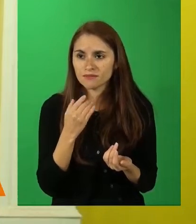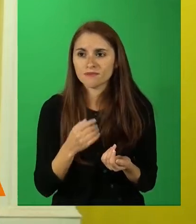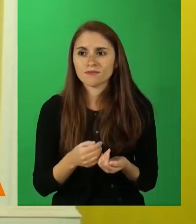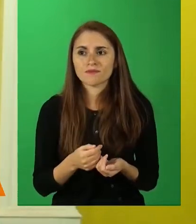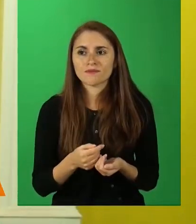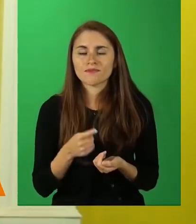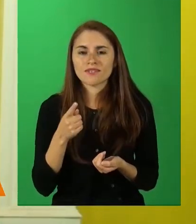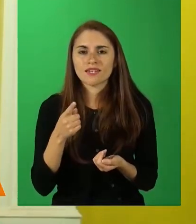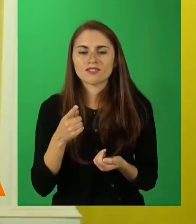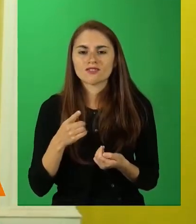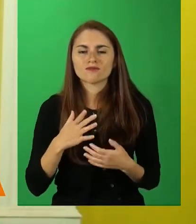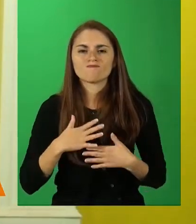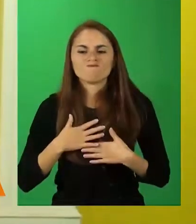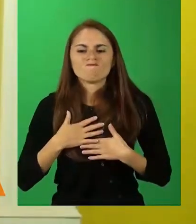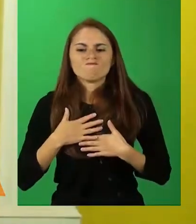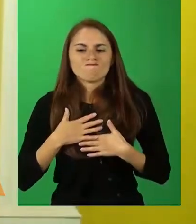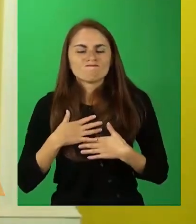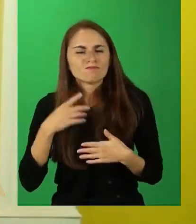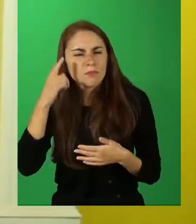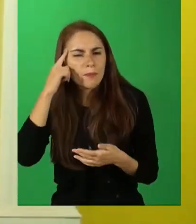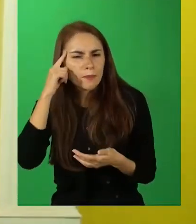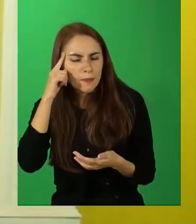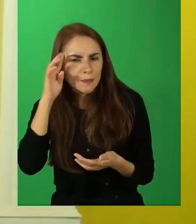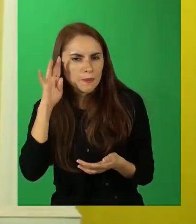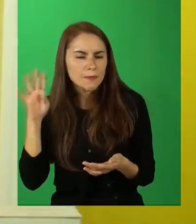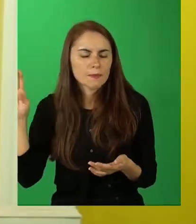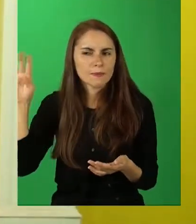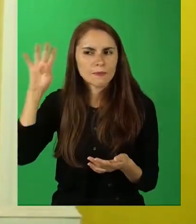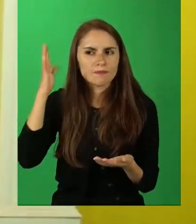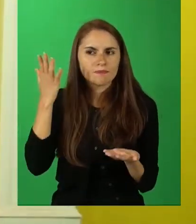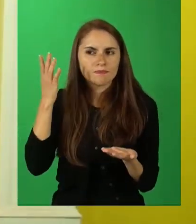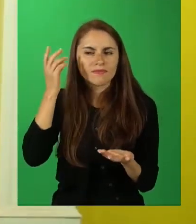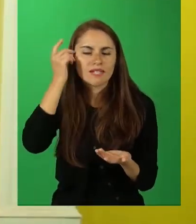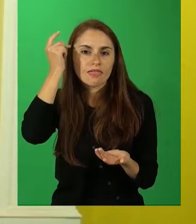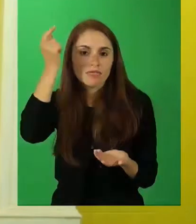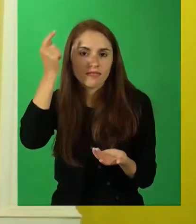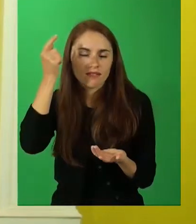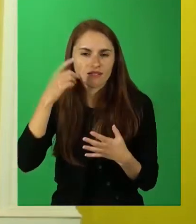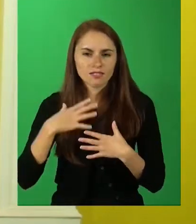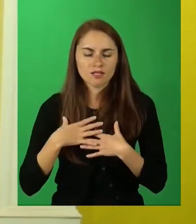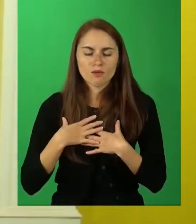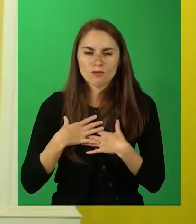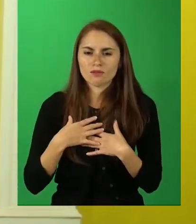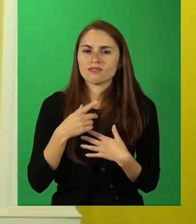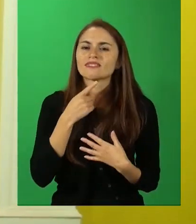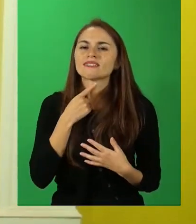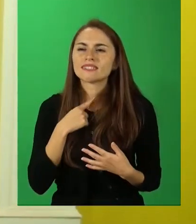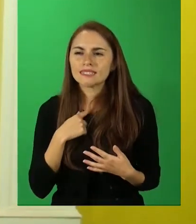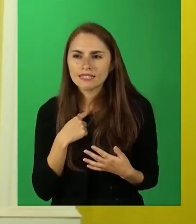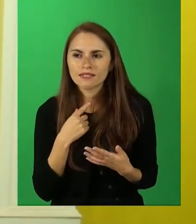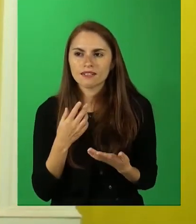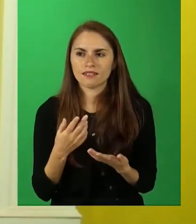tienen el espíritu, la idea. ¿Ya? Se inflan. ¿Ya?